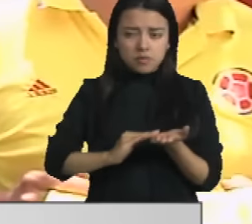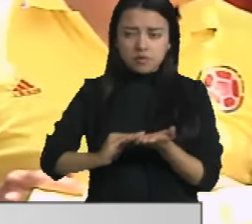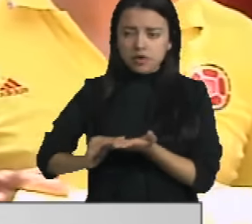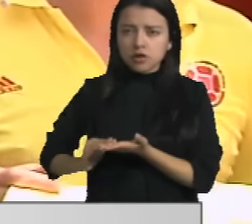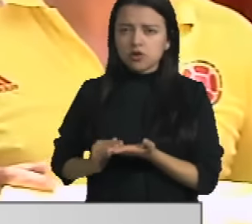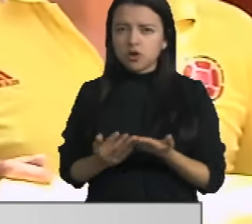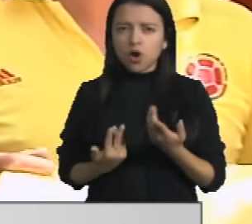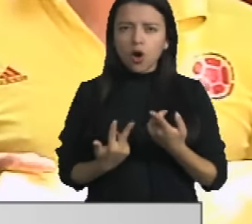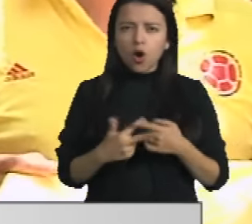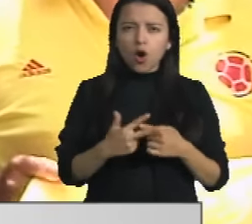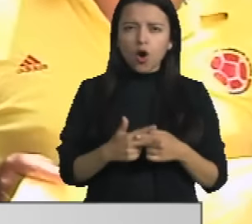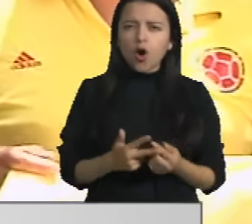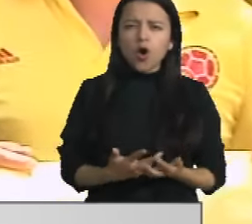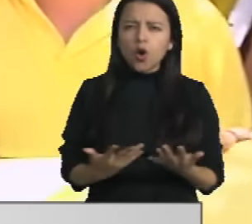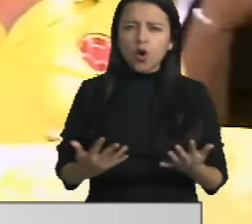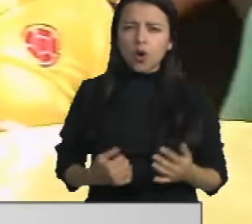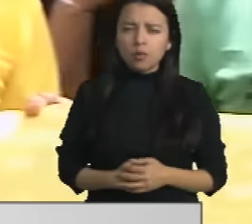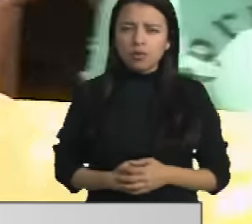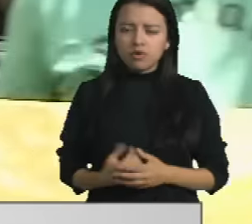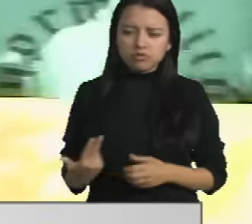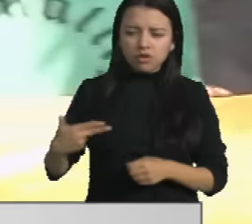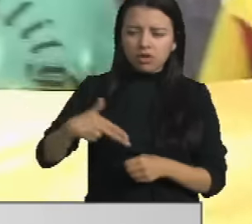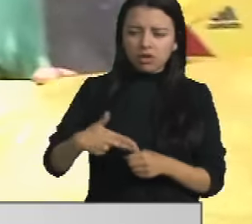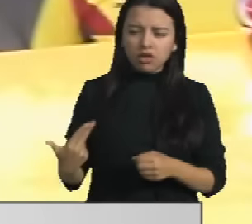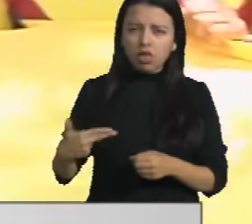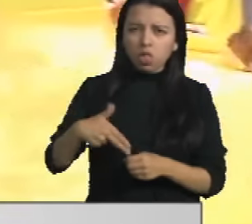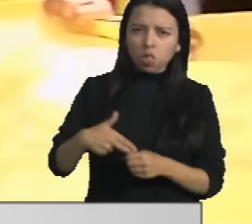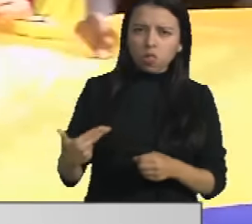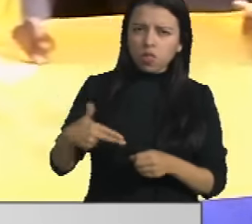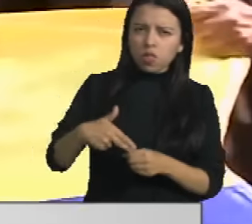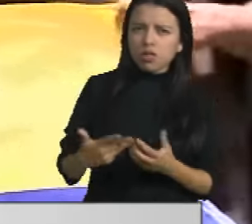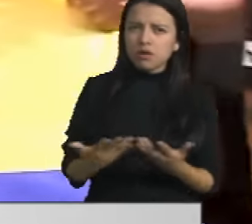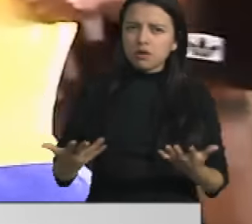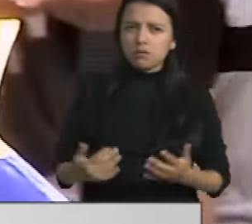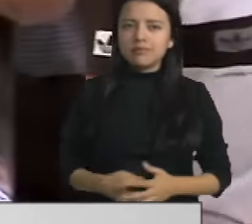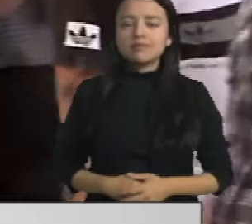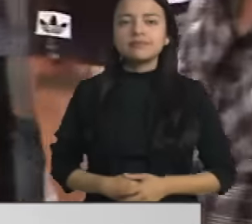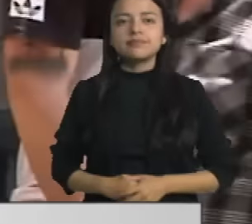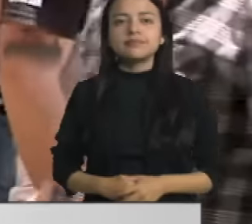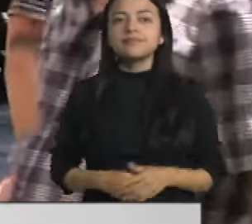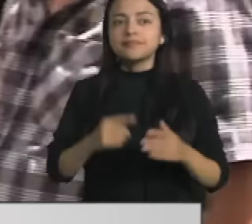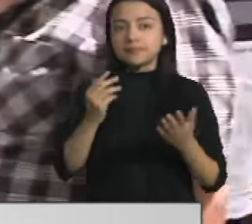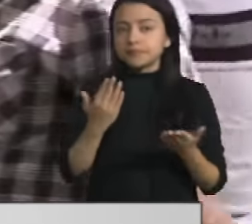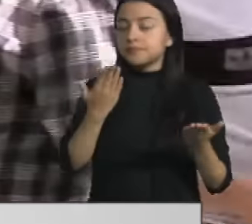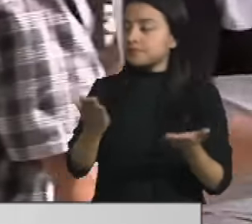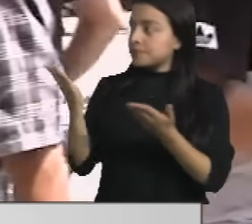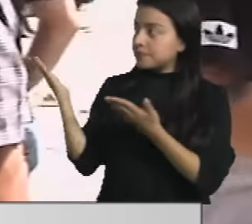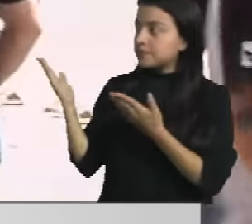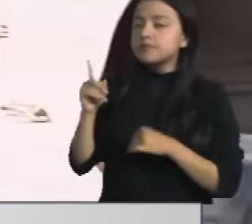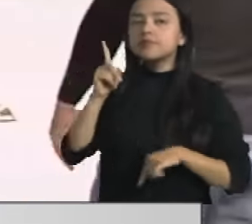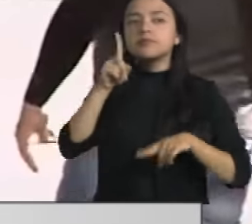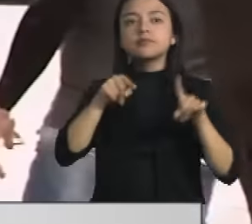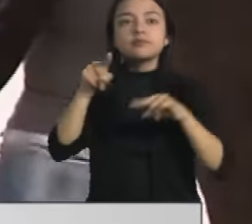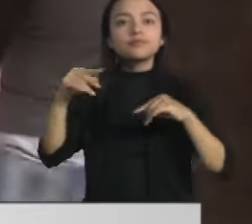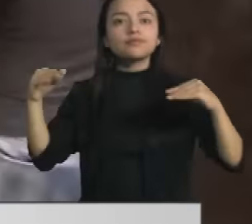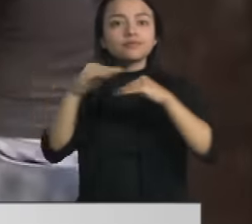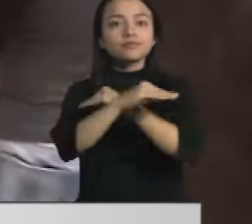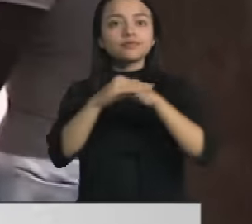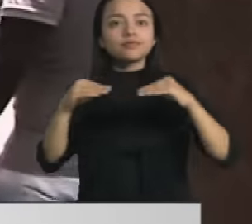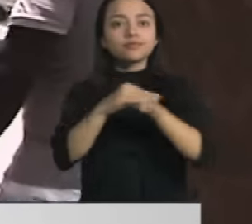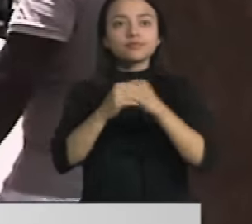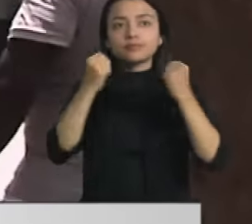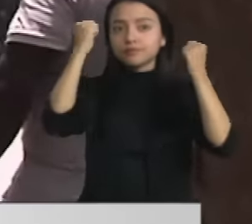combustibles caros. Pues es el panorama a esta hora de la tarde y les vamos a mostrar lo que ocurre a esta hora en algunas vías de la capital de Antioquia.